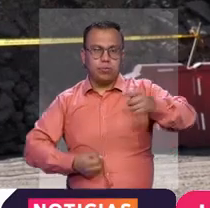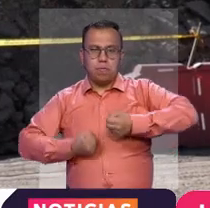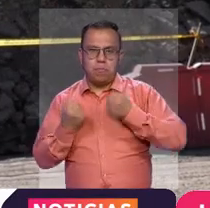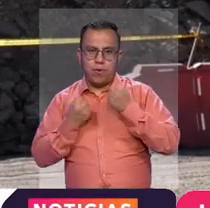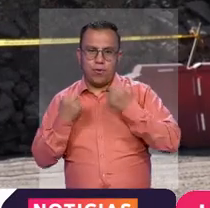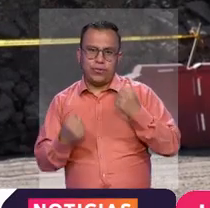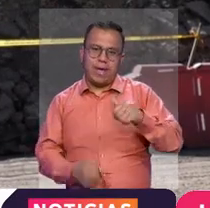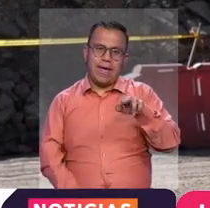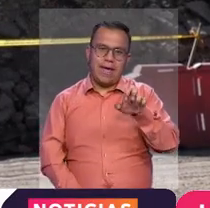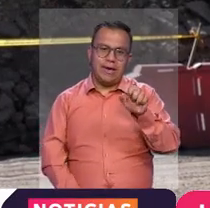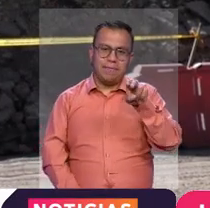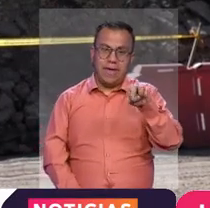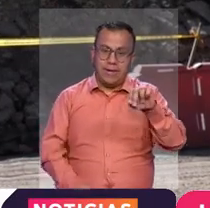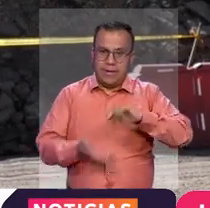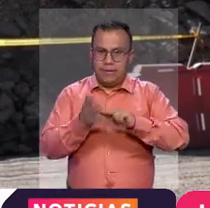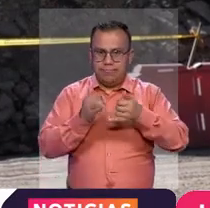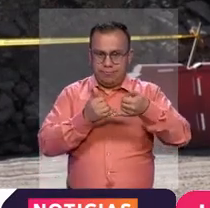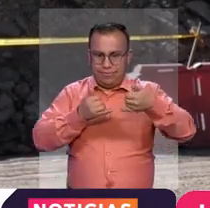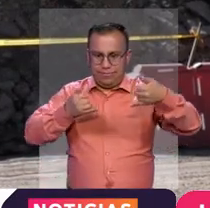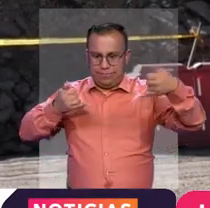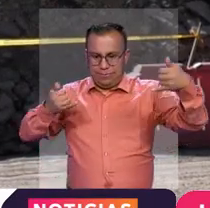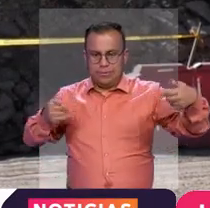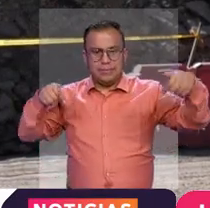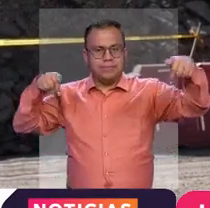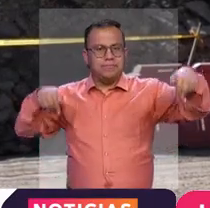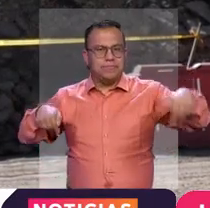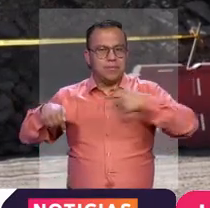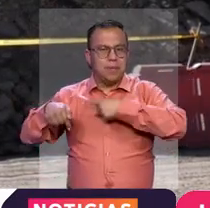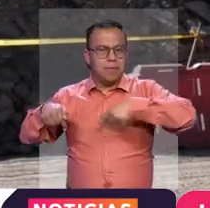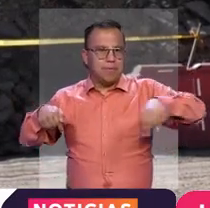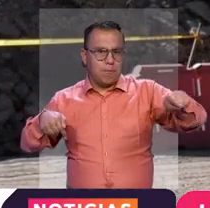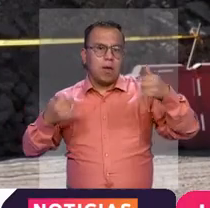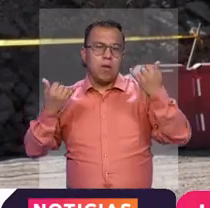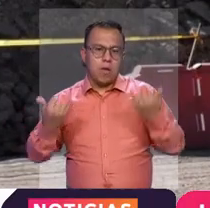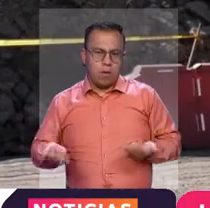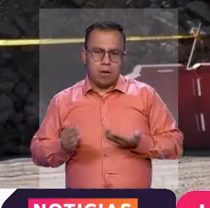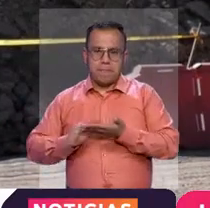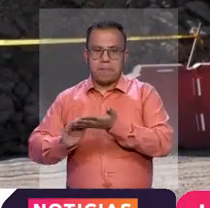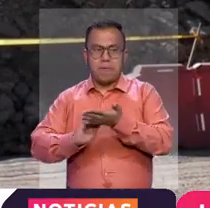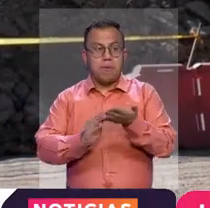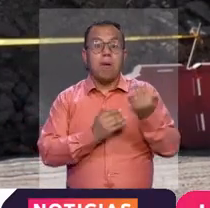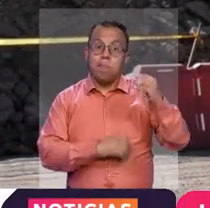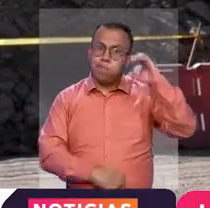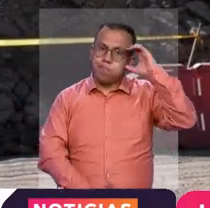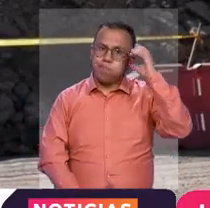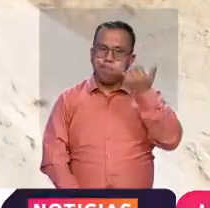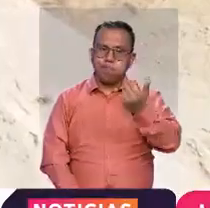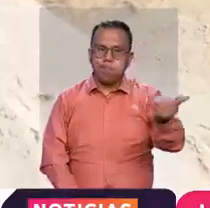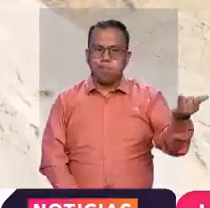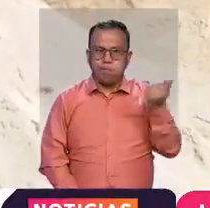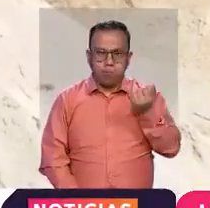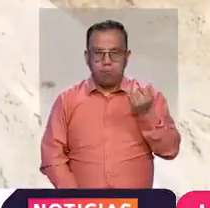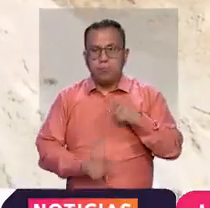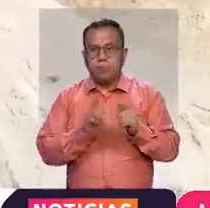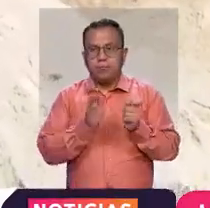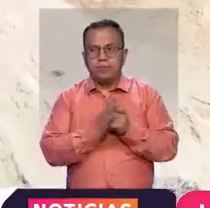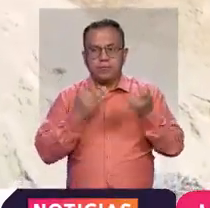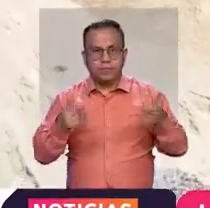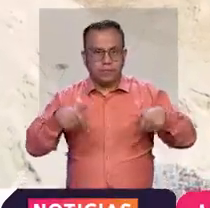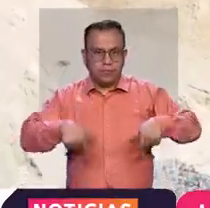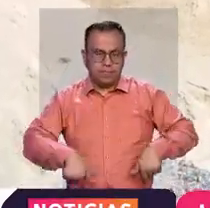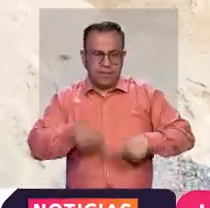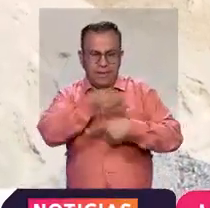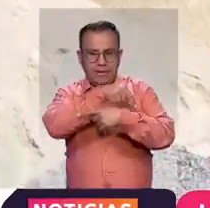en un solo carril, eso es la distancia que tendríamos nosotros de material colocado en nuestras vías. En esta sede a la